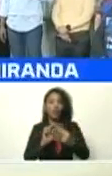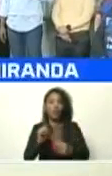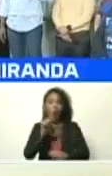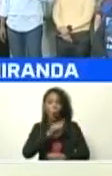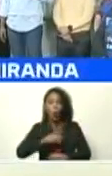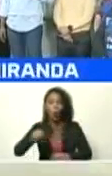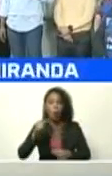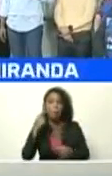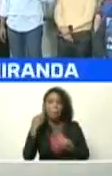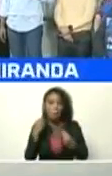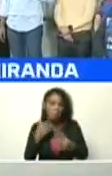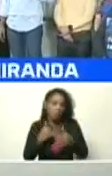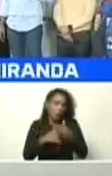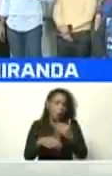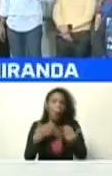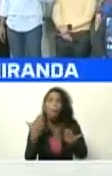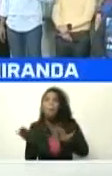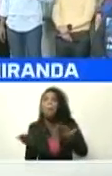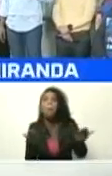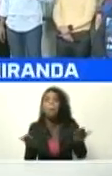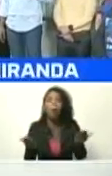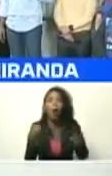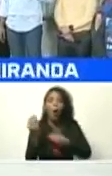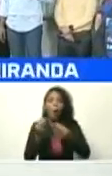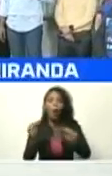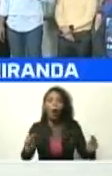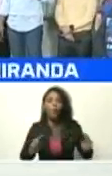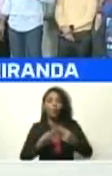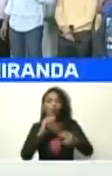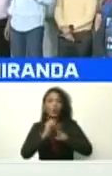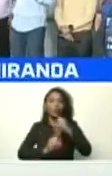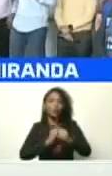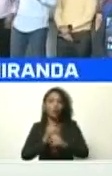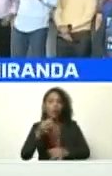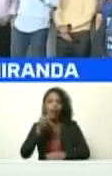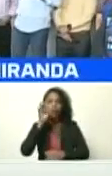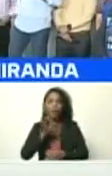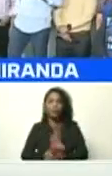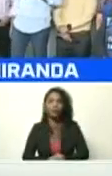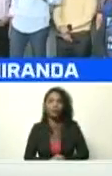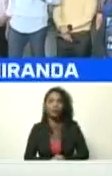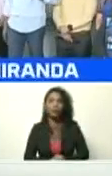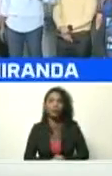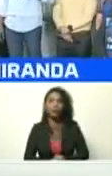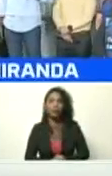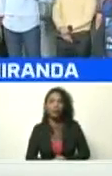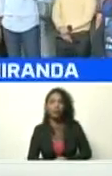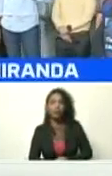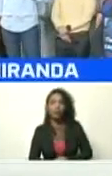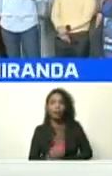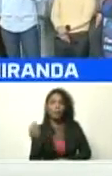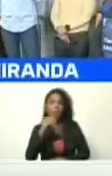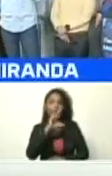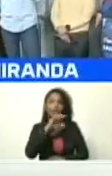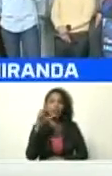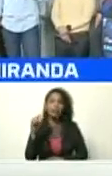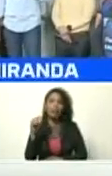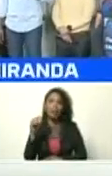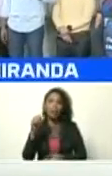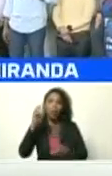Vamos a comparar, pues. Así como se está haciendo el encuentro internacional del café. Más de 300 marcas de